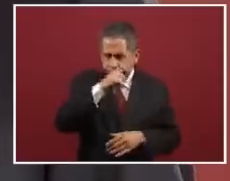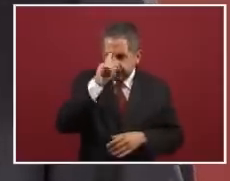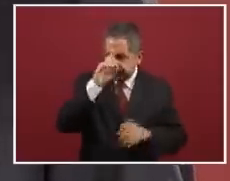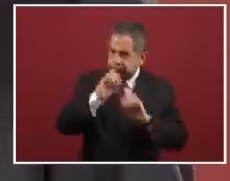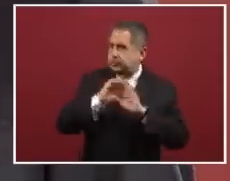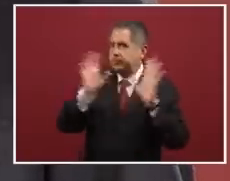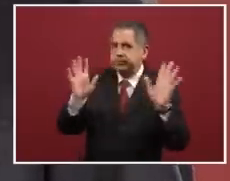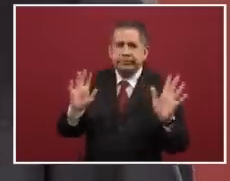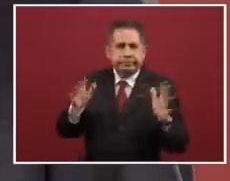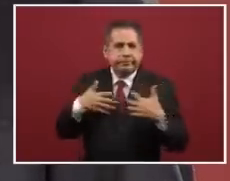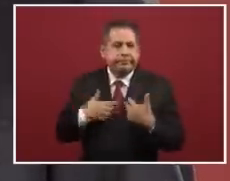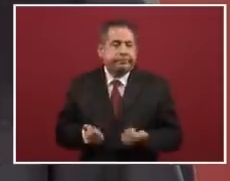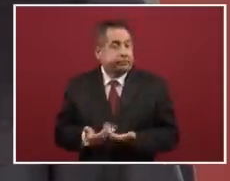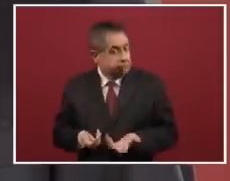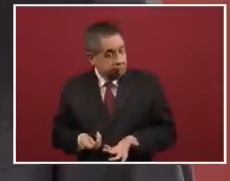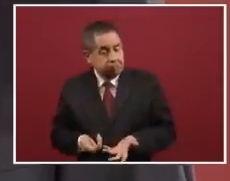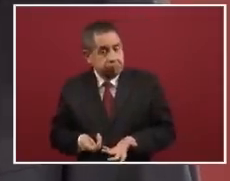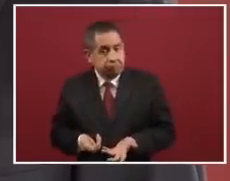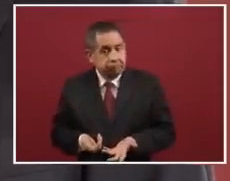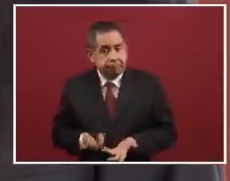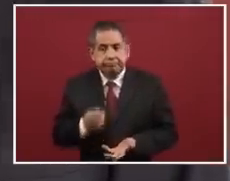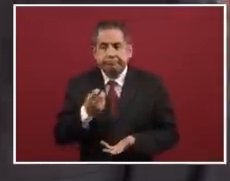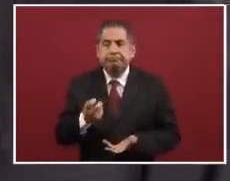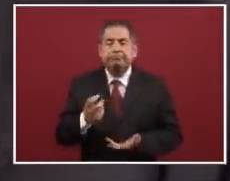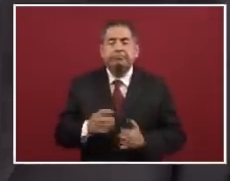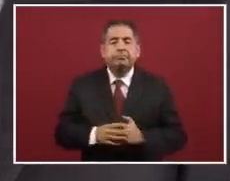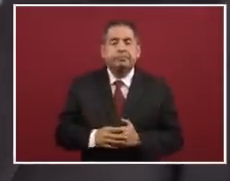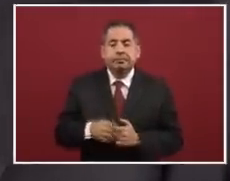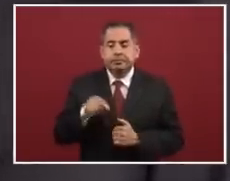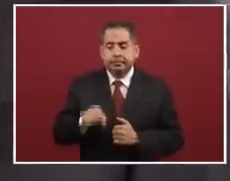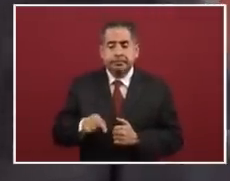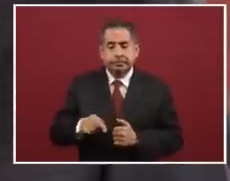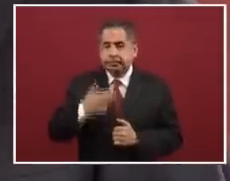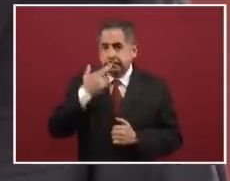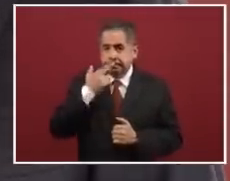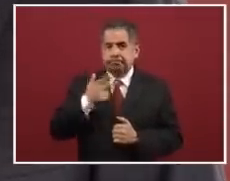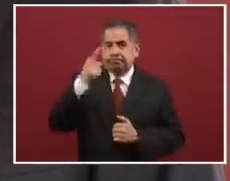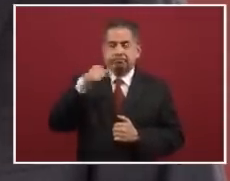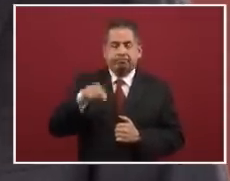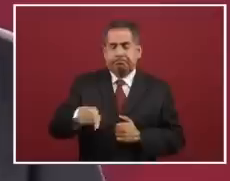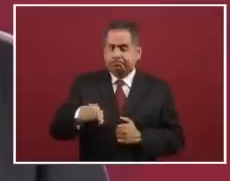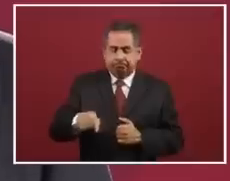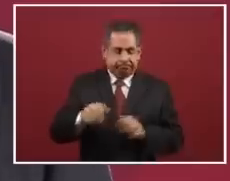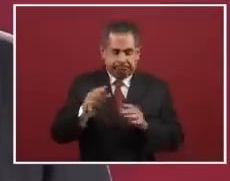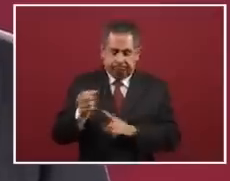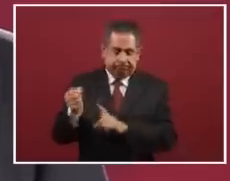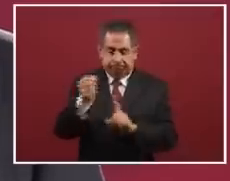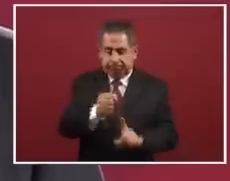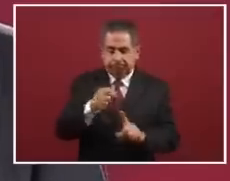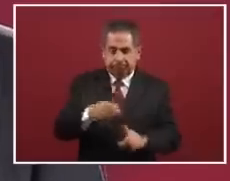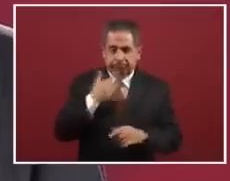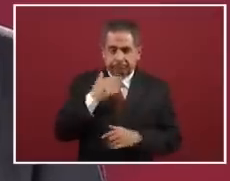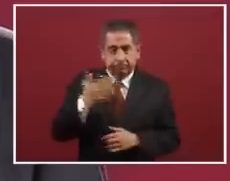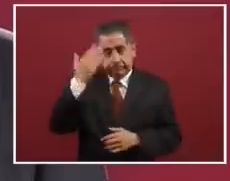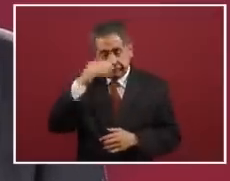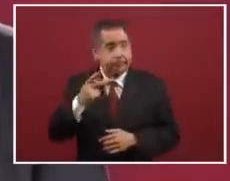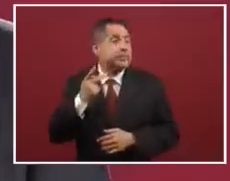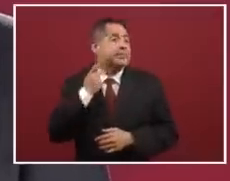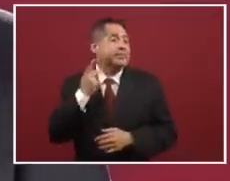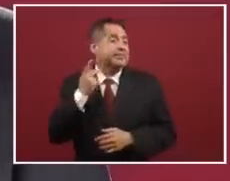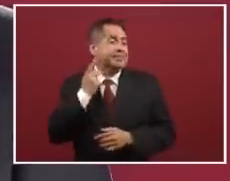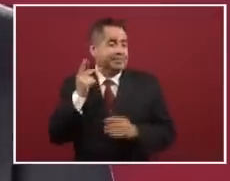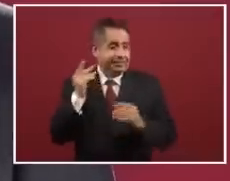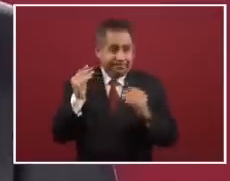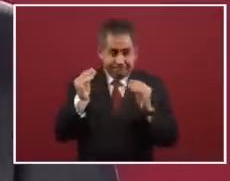aclare de que esto fue lo mejor. De por sí, la política, entre otras